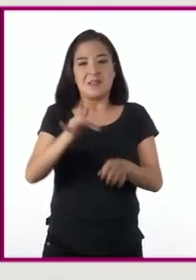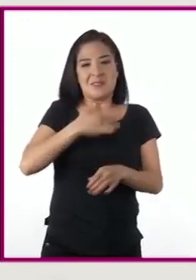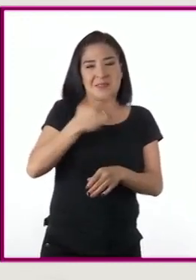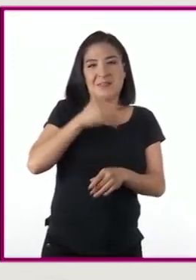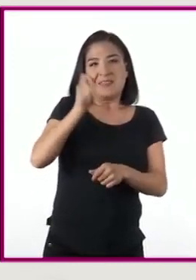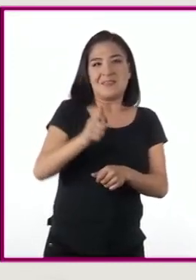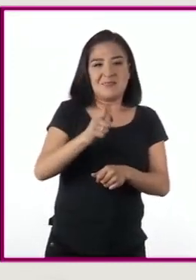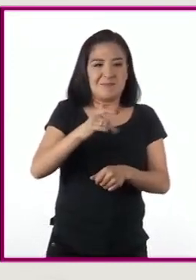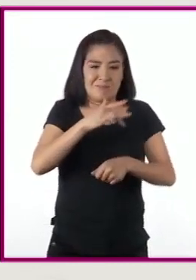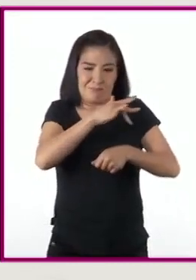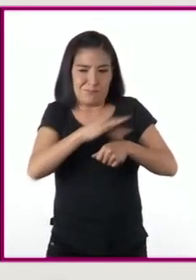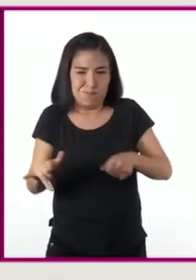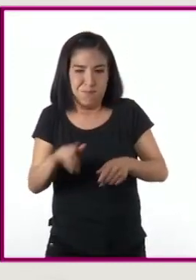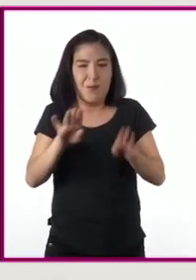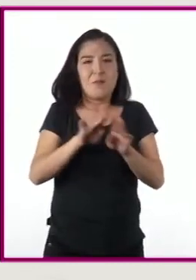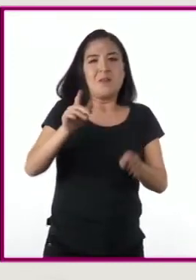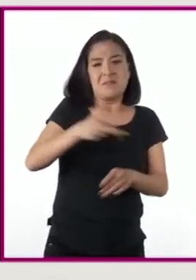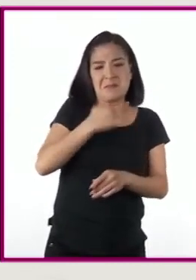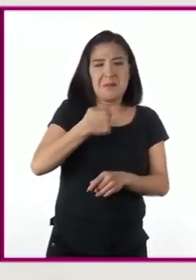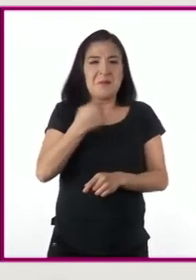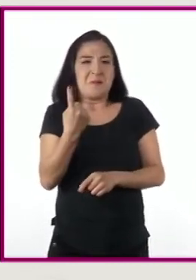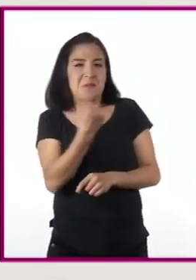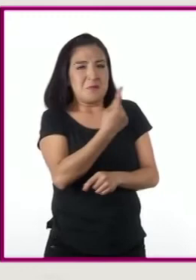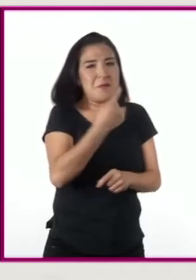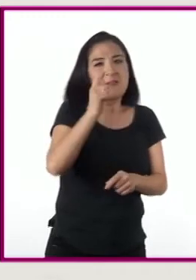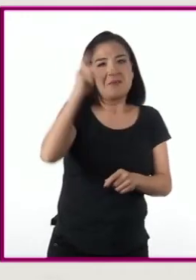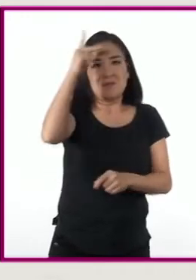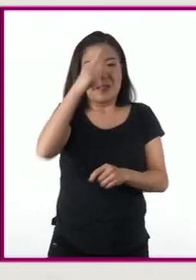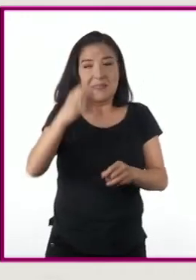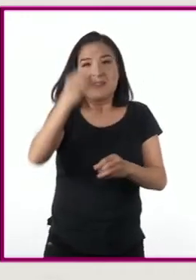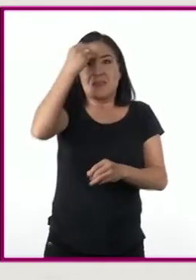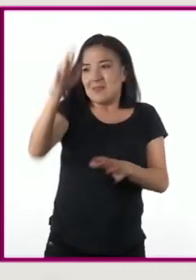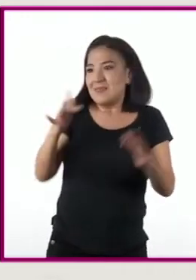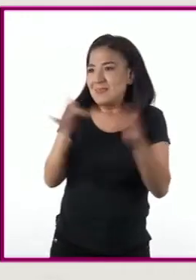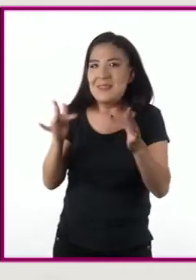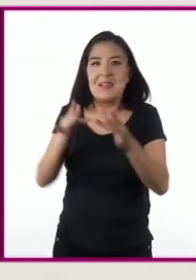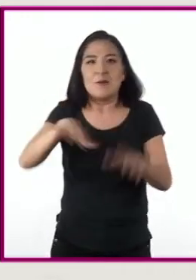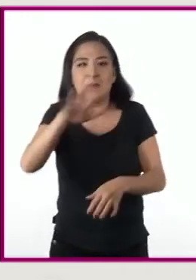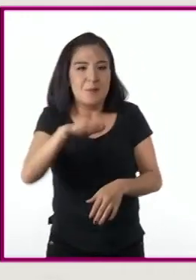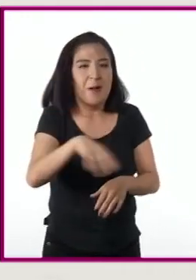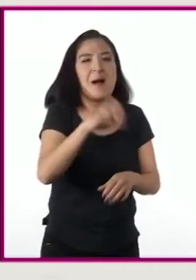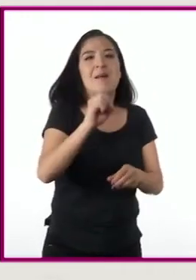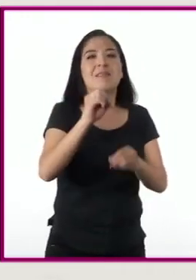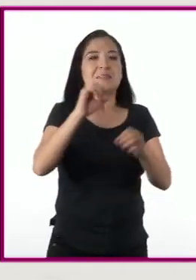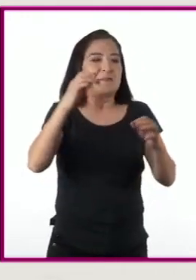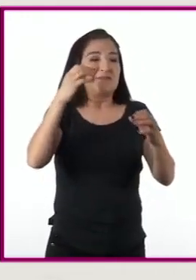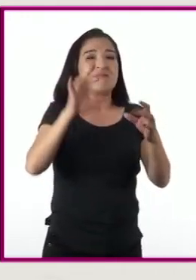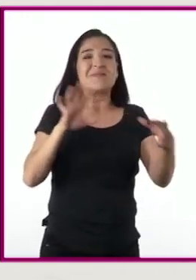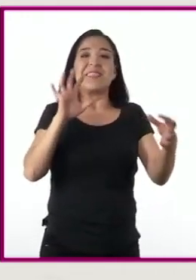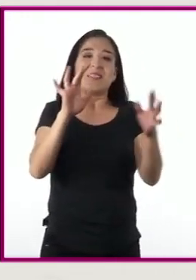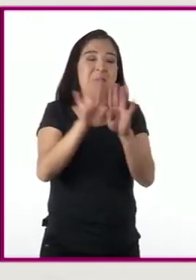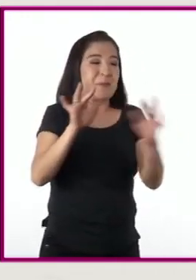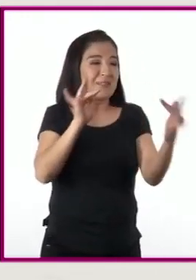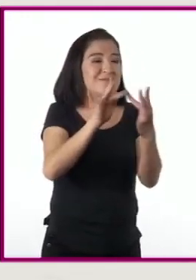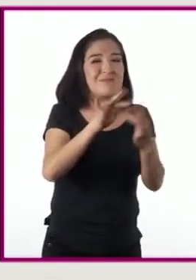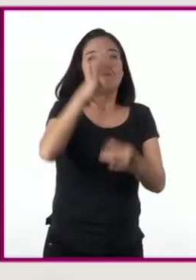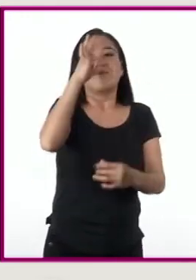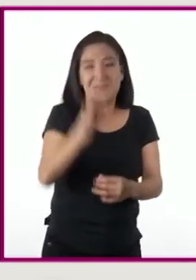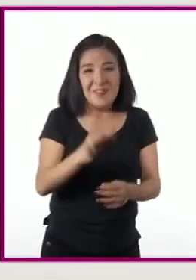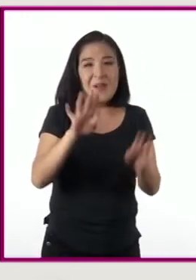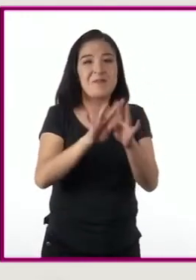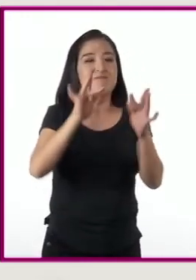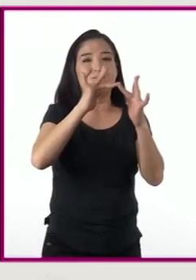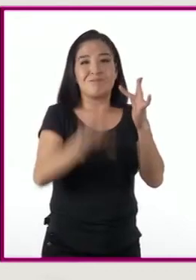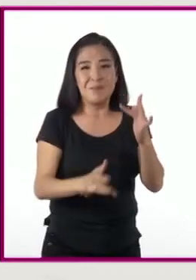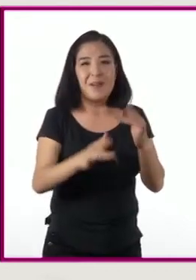o desamparo psicológico cuando advierten haber olvidado su teléfono o cuando pierden conexión. Si bien el neologismo